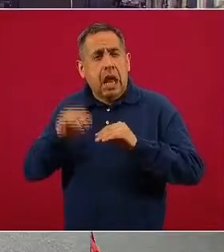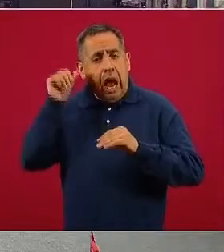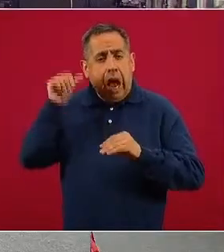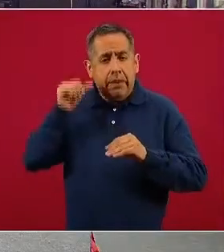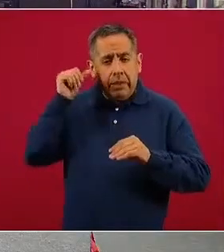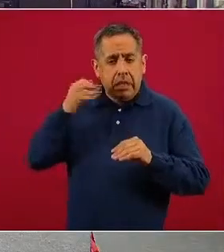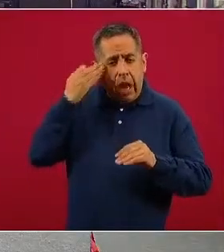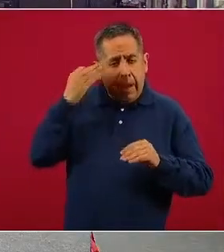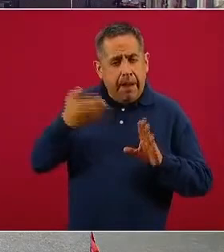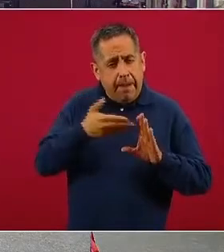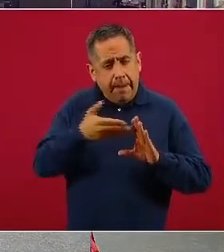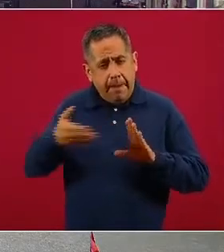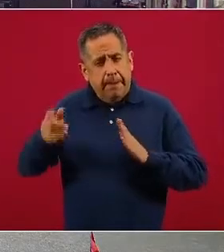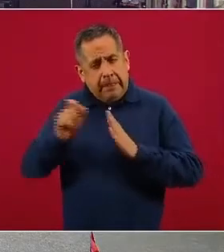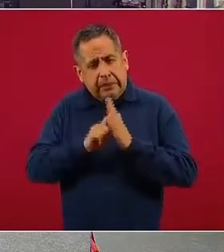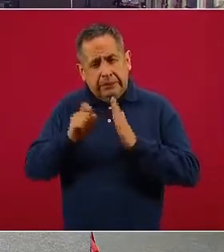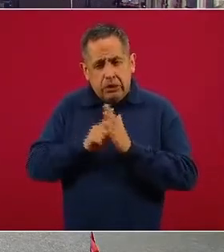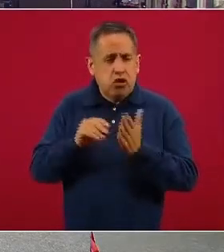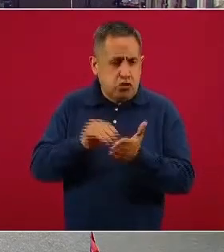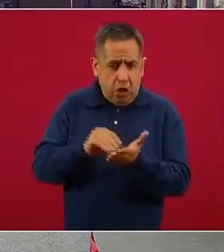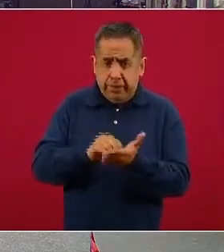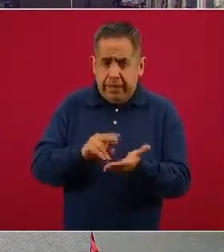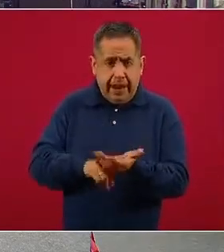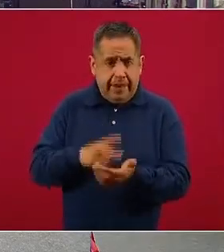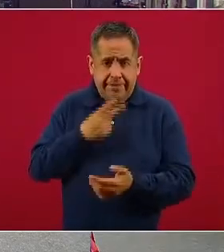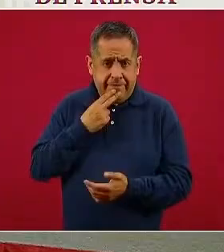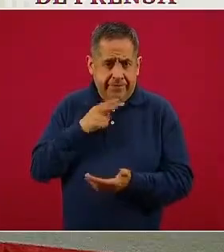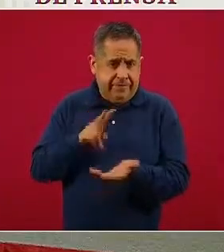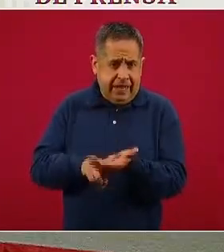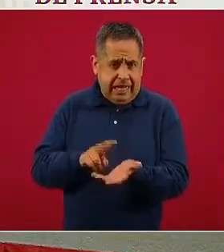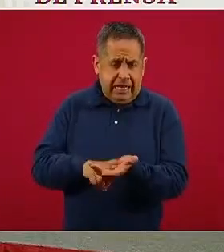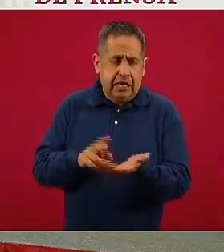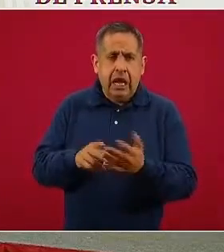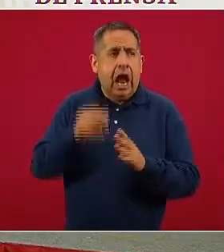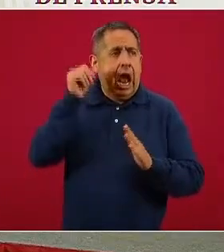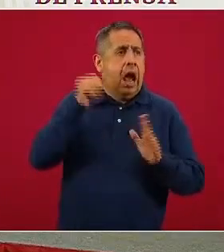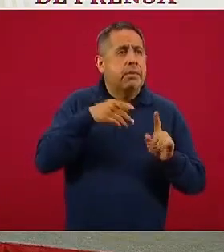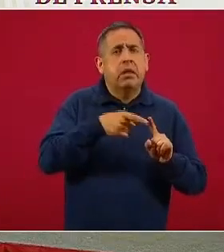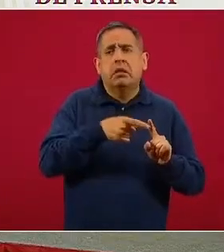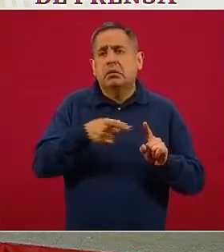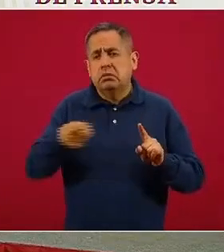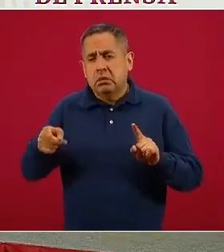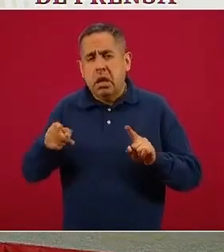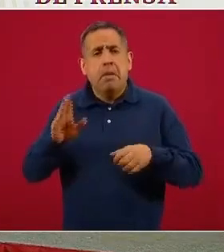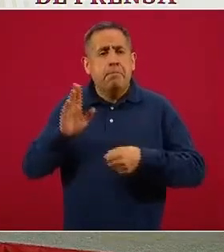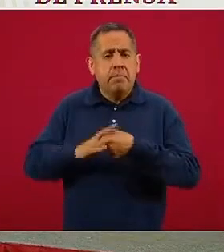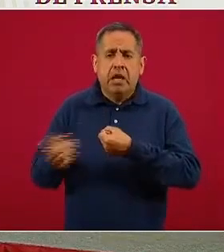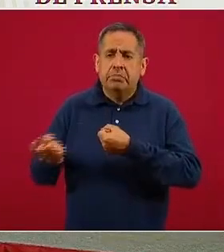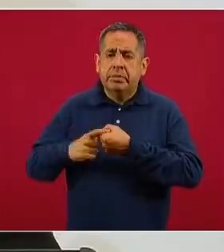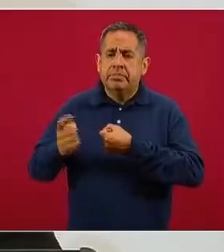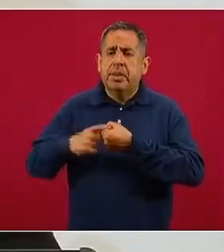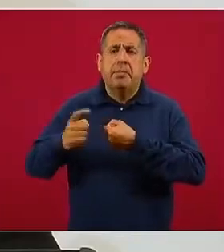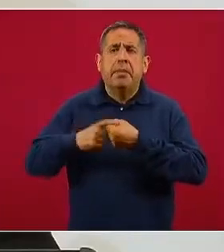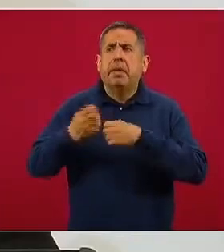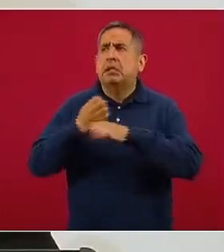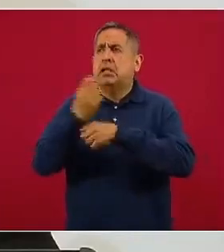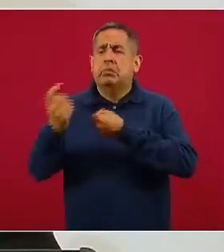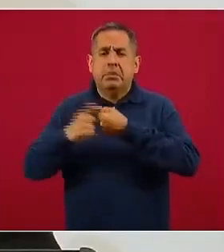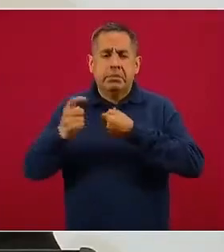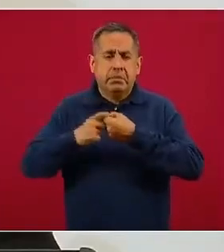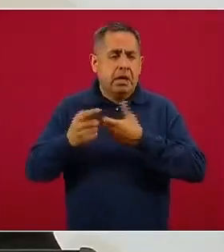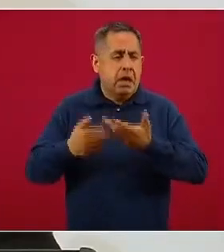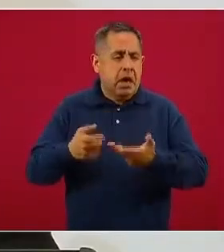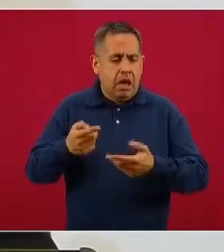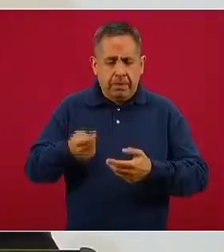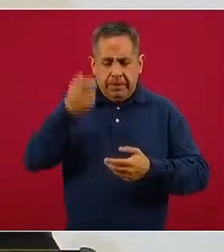meses ya con ese convenio, sigue vigente, y de abril a la fecha se han ido adhiriendo las entidades federativas. En la